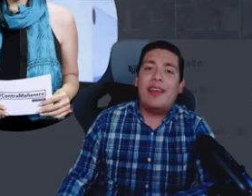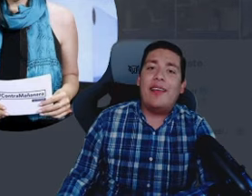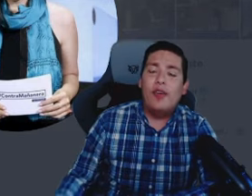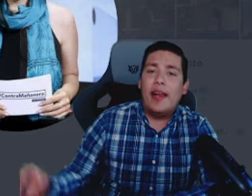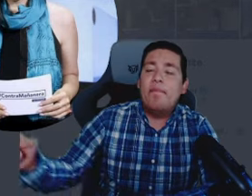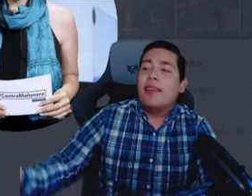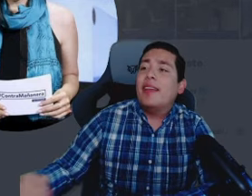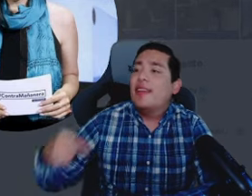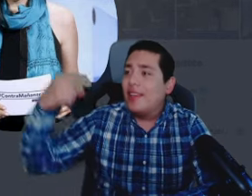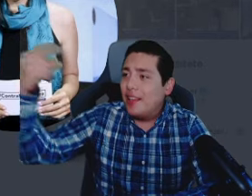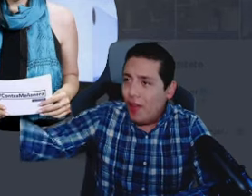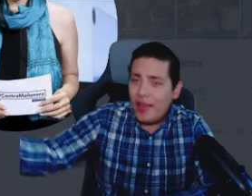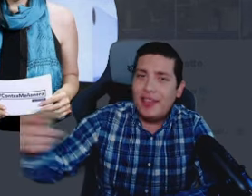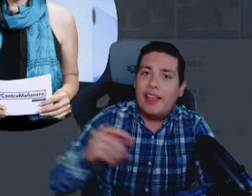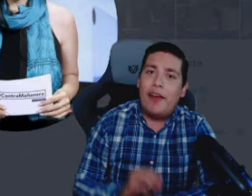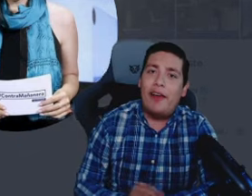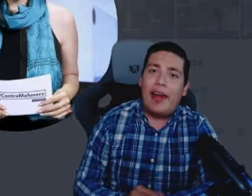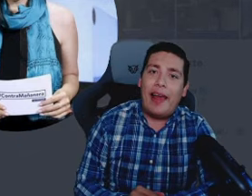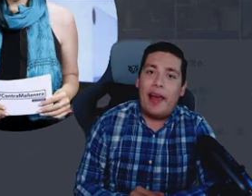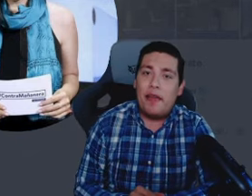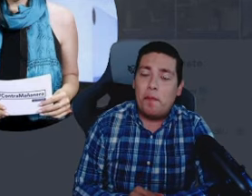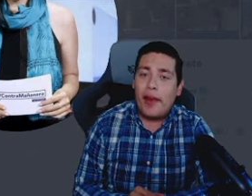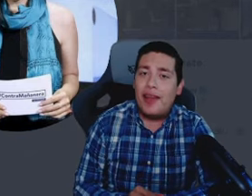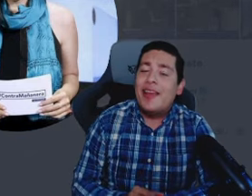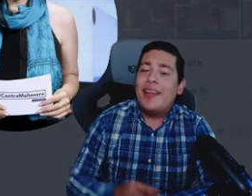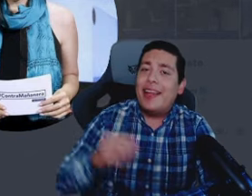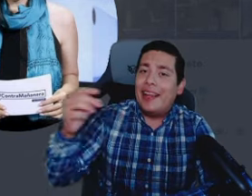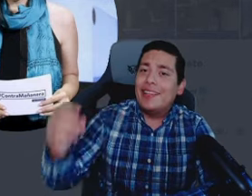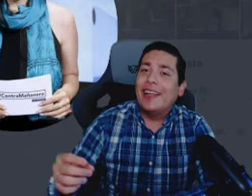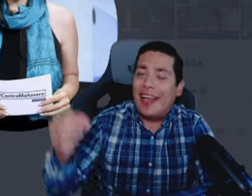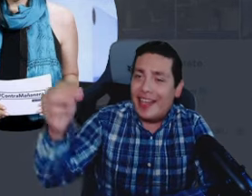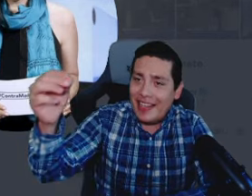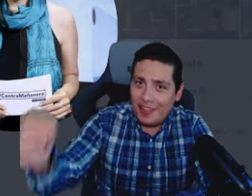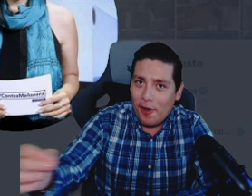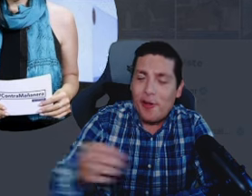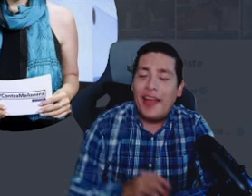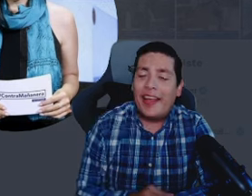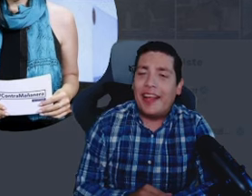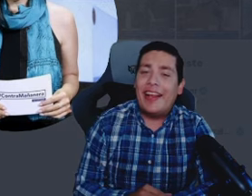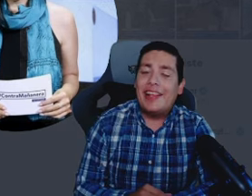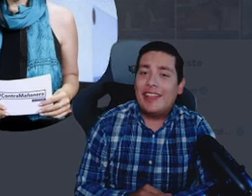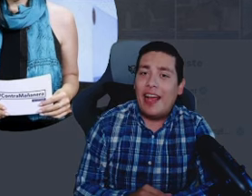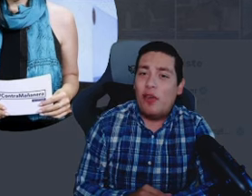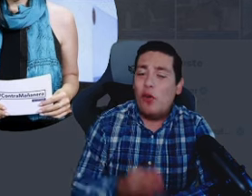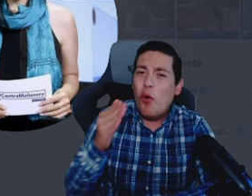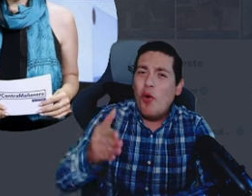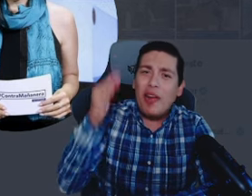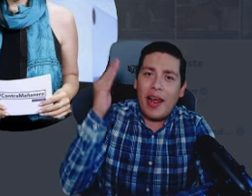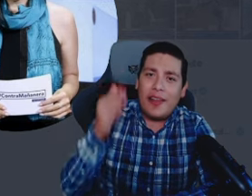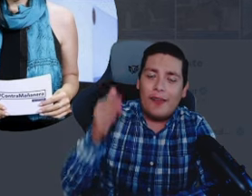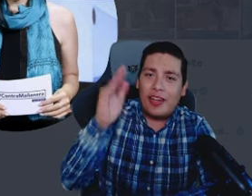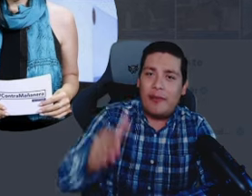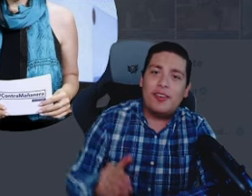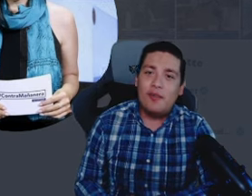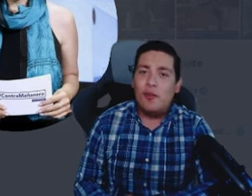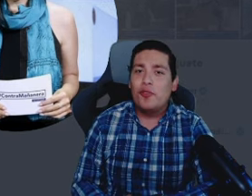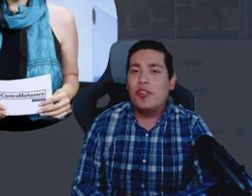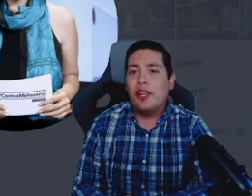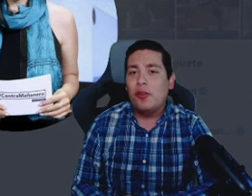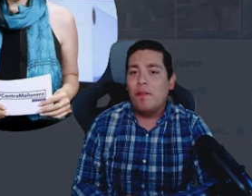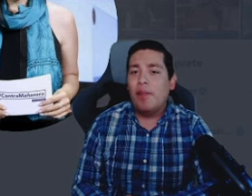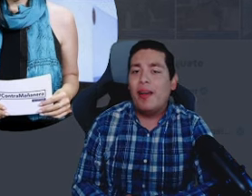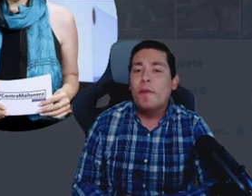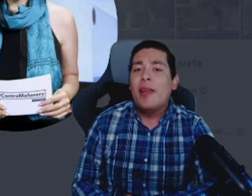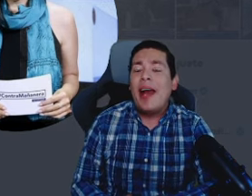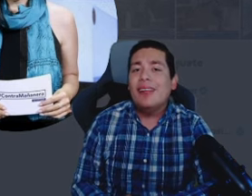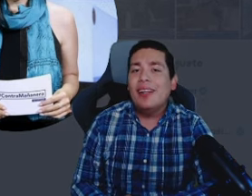senadora traidora que decidió irse a la bancada del PAN y que desde que inició en el Senado una y otra vez como